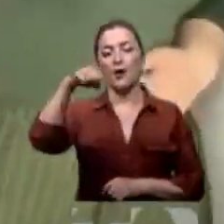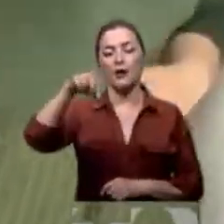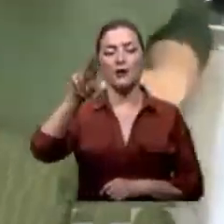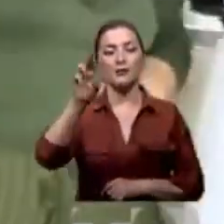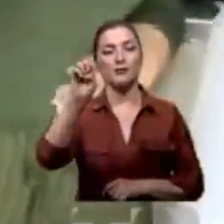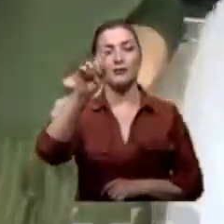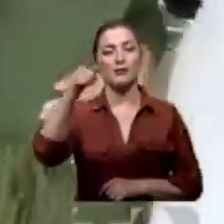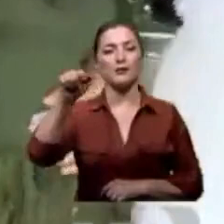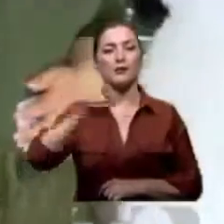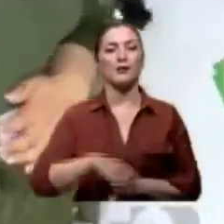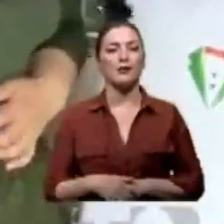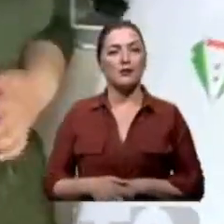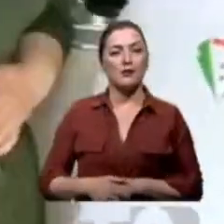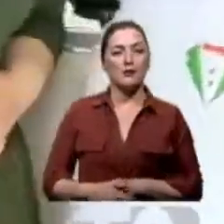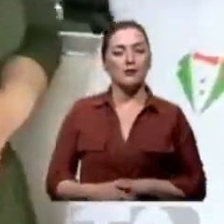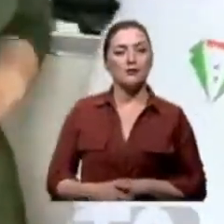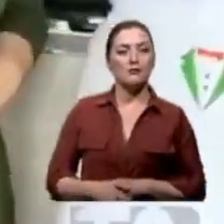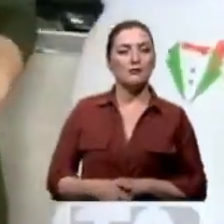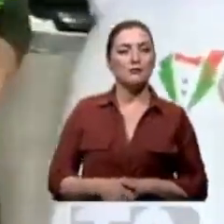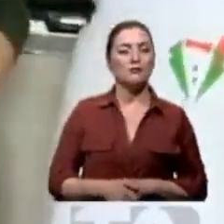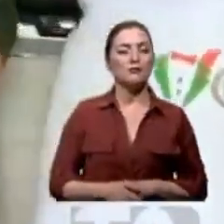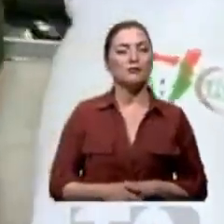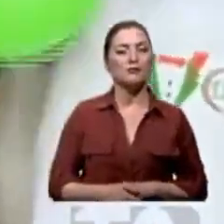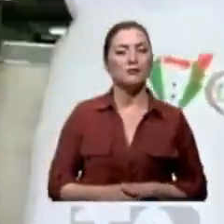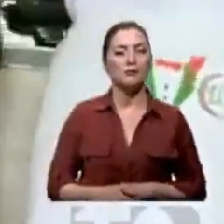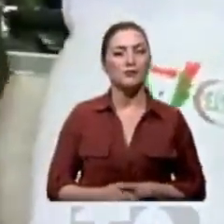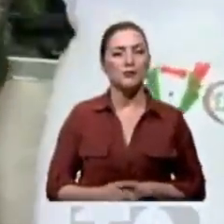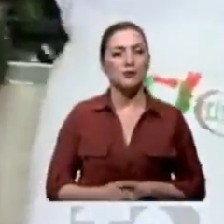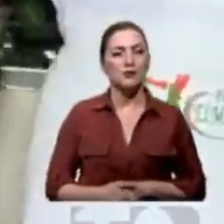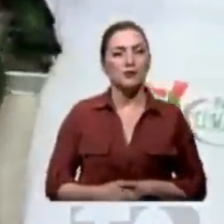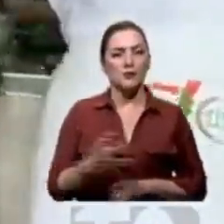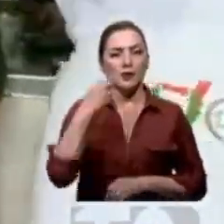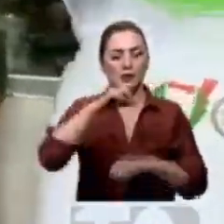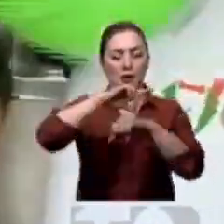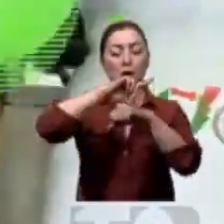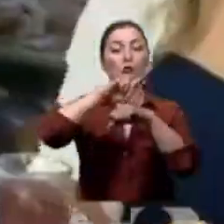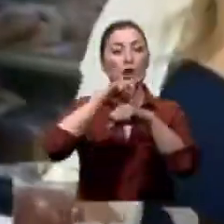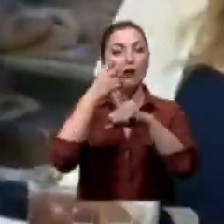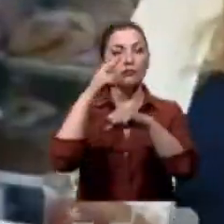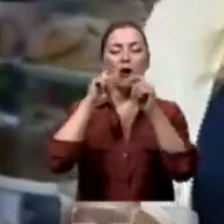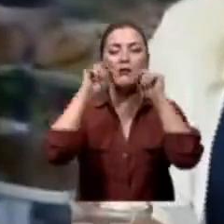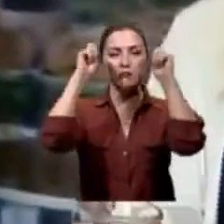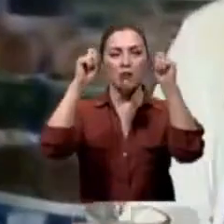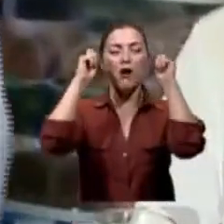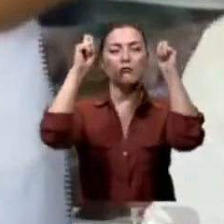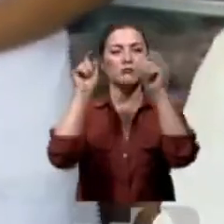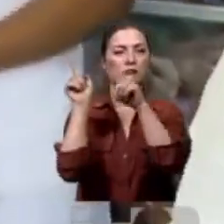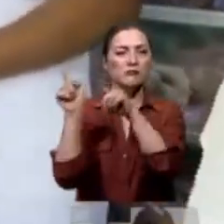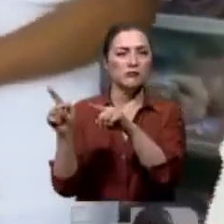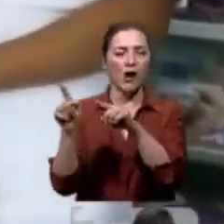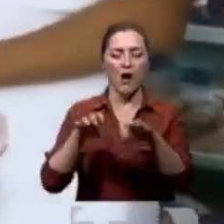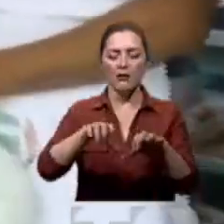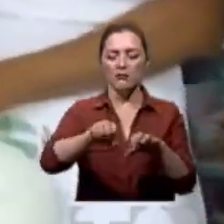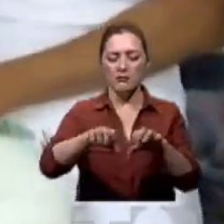Marqués! ¡El Marqués! ¡El Marqués! Ustedes ya veían hace pocos minutos también una pequeña muestra de lo que ellos